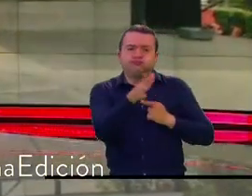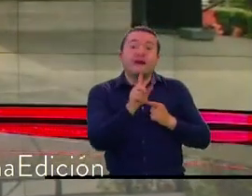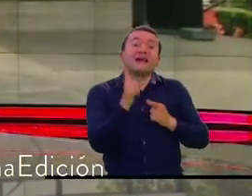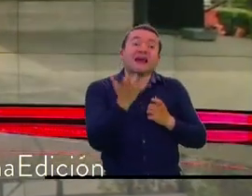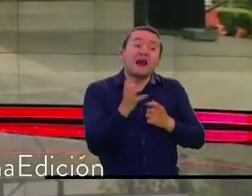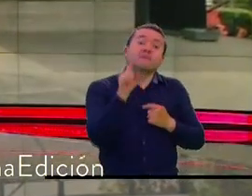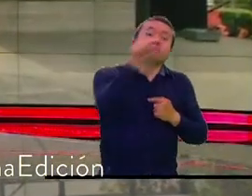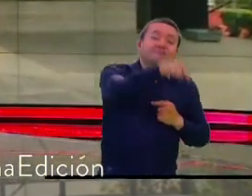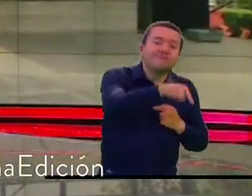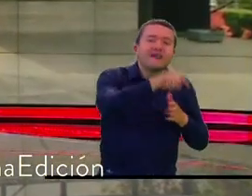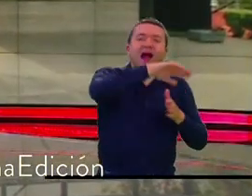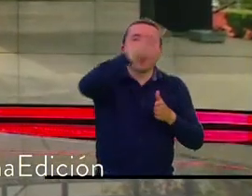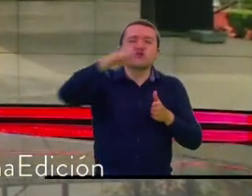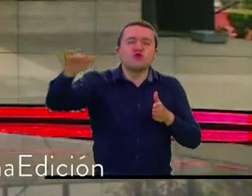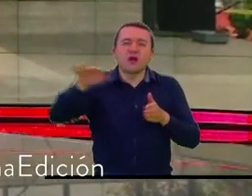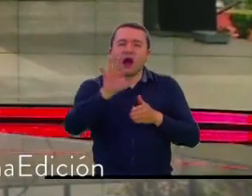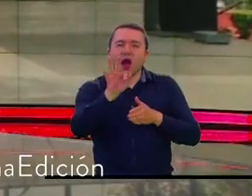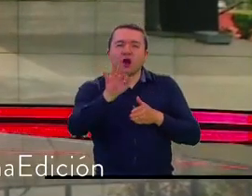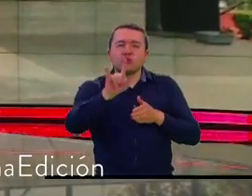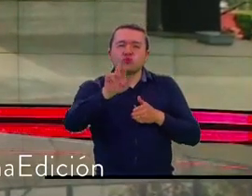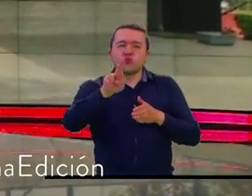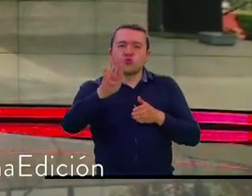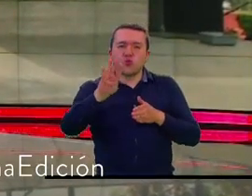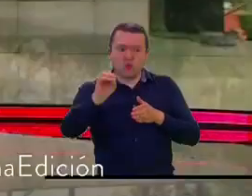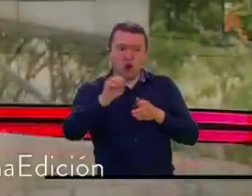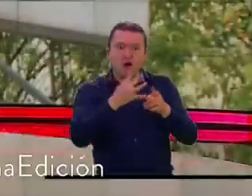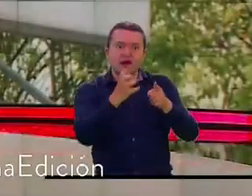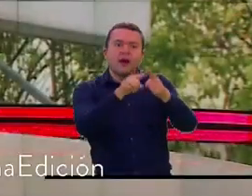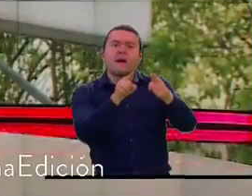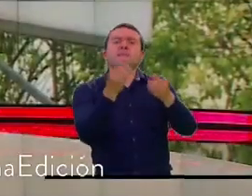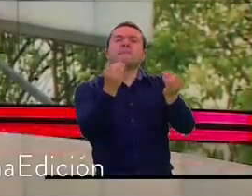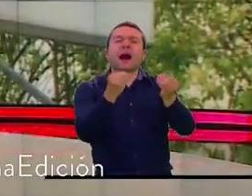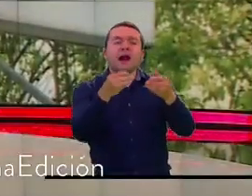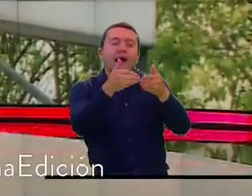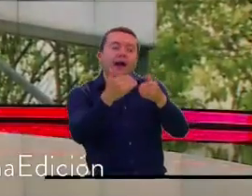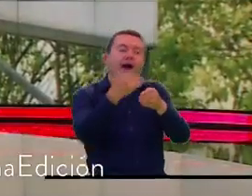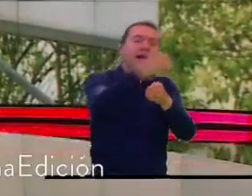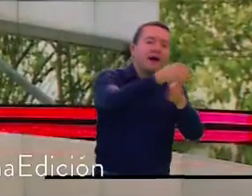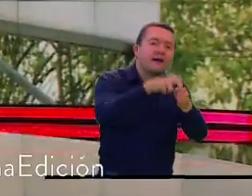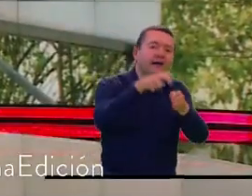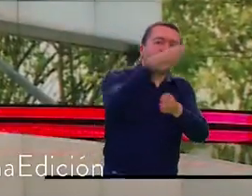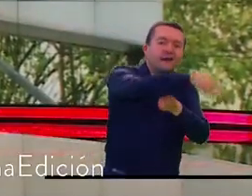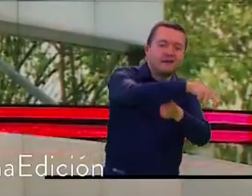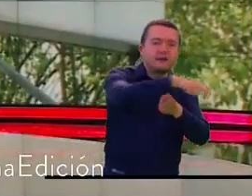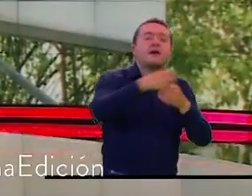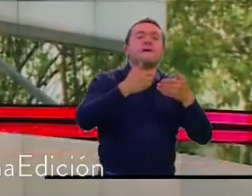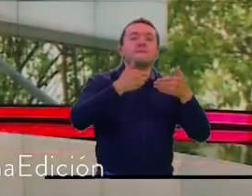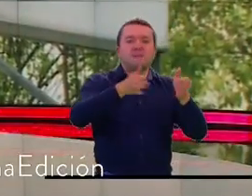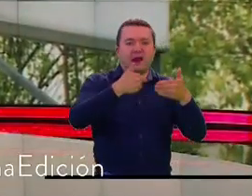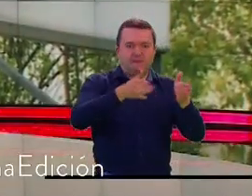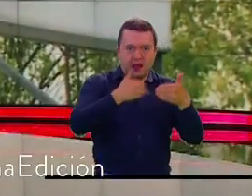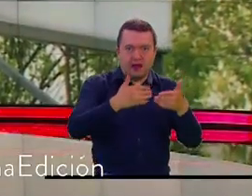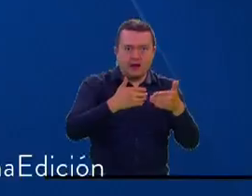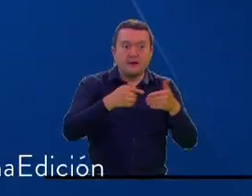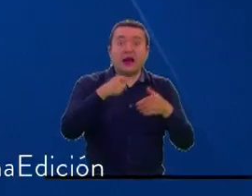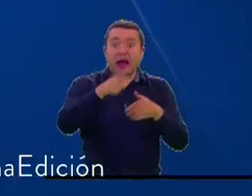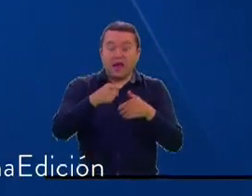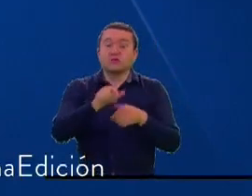y su destino final era Estados Unidos. El conductor y la enfermera fueron capturados por tráfico ilegal de migrantes.